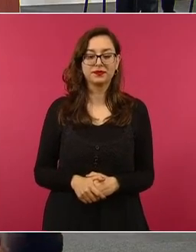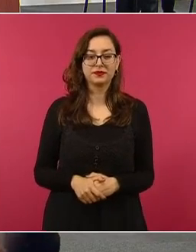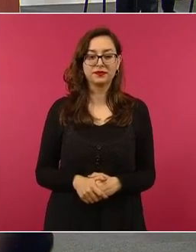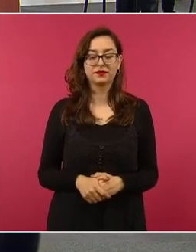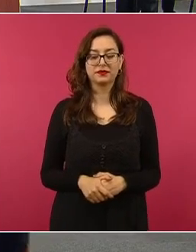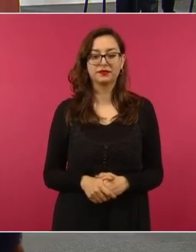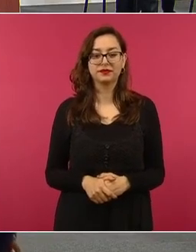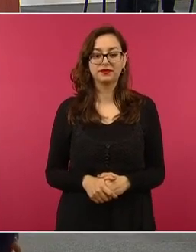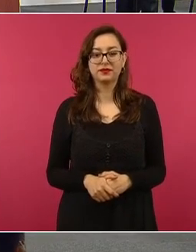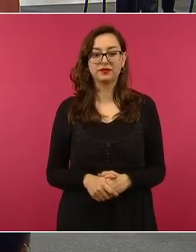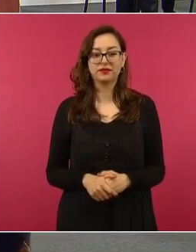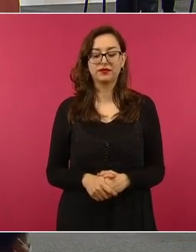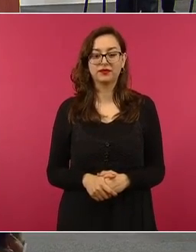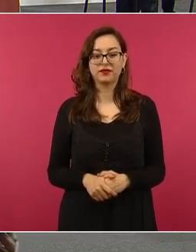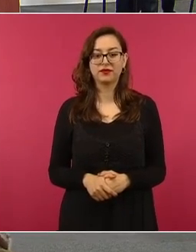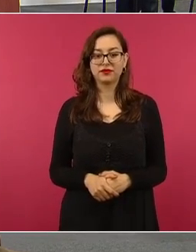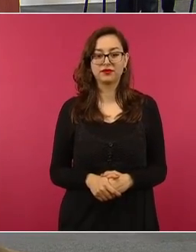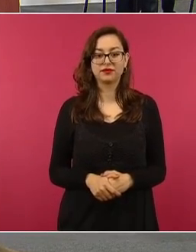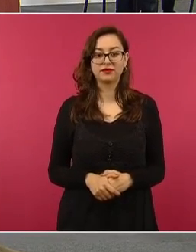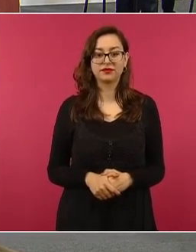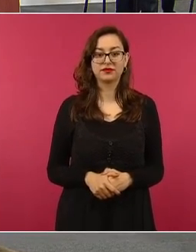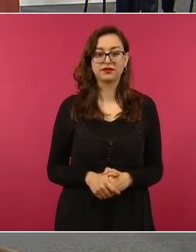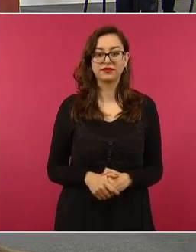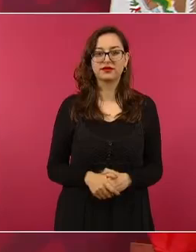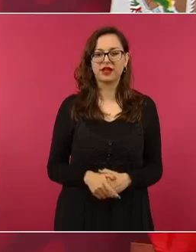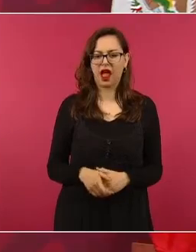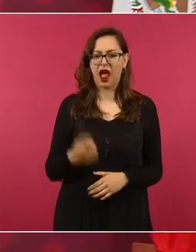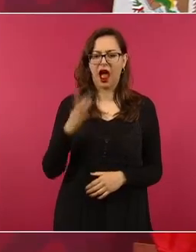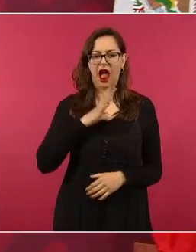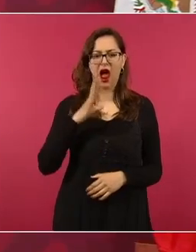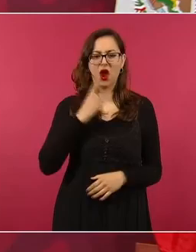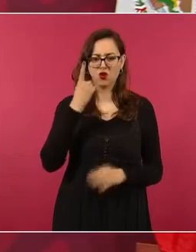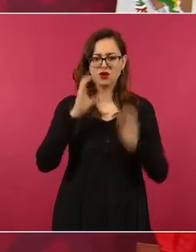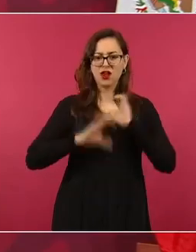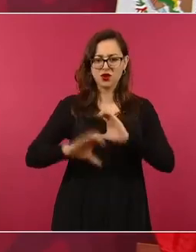¿Cómo es que dice la canción? Si te vienen a contar